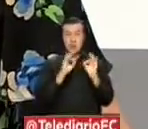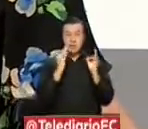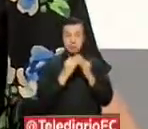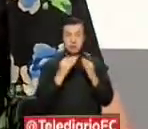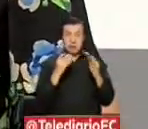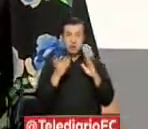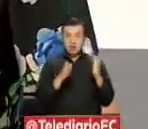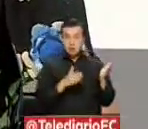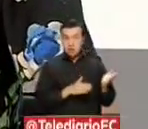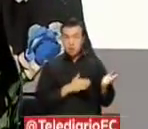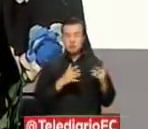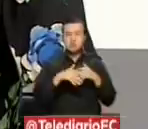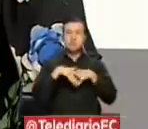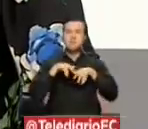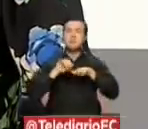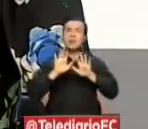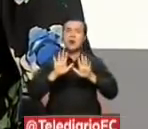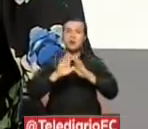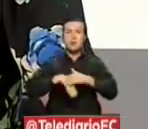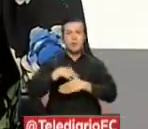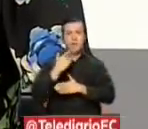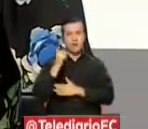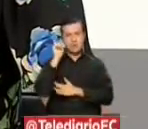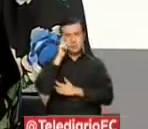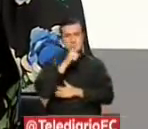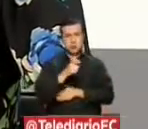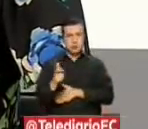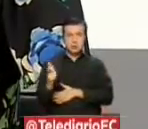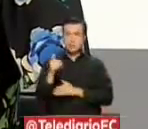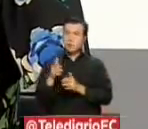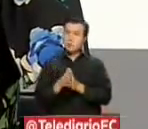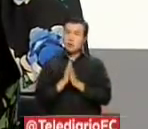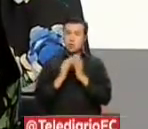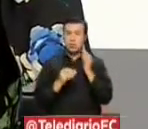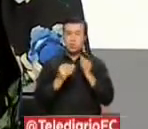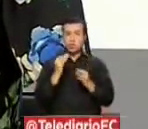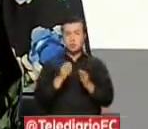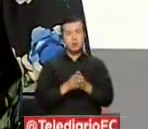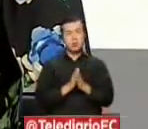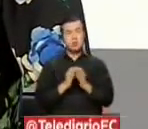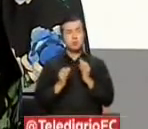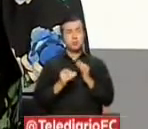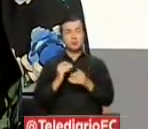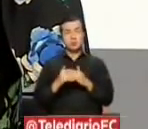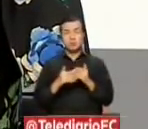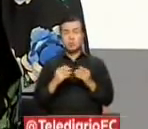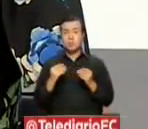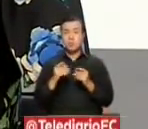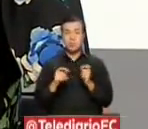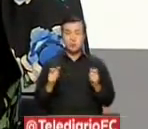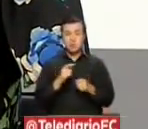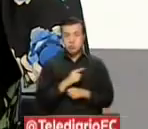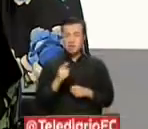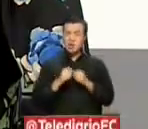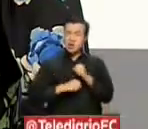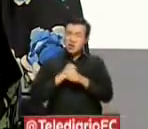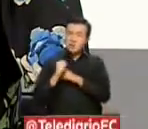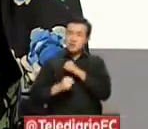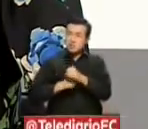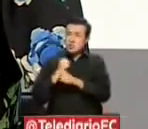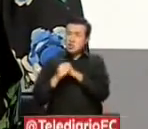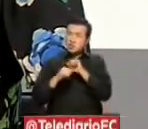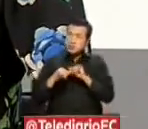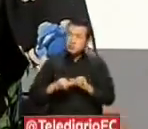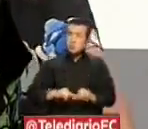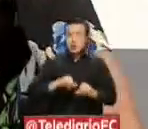asesinadas realizaron un plantón en los exteriores de la Fiscalía, donde solicitaron justicia en sus procesos, muchos de los cuales llevan años en la etapa de